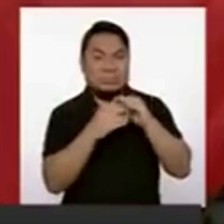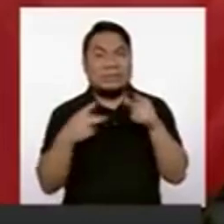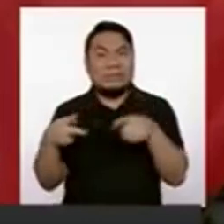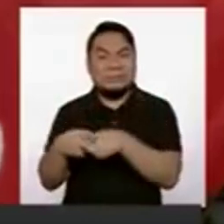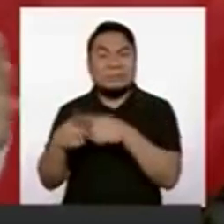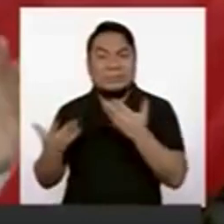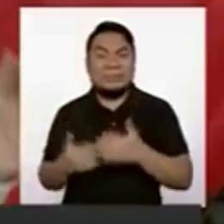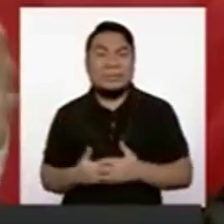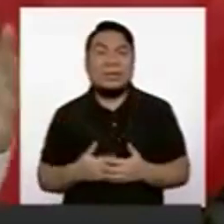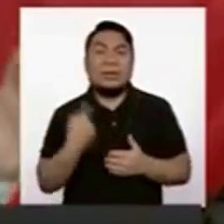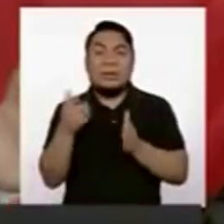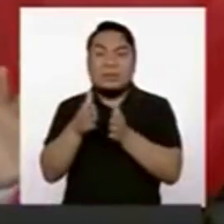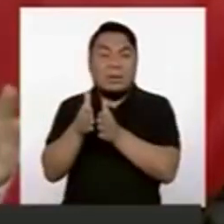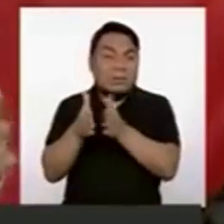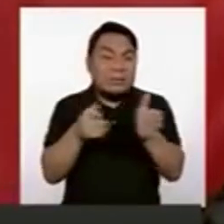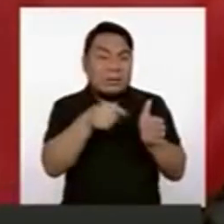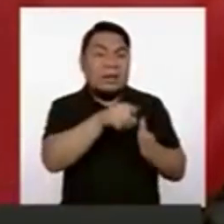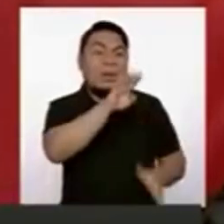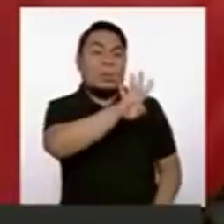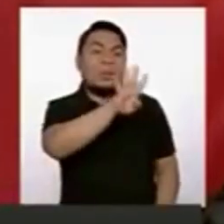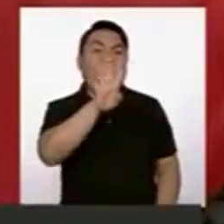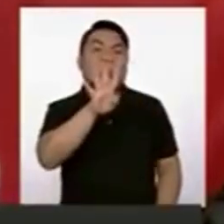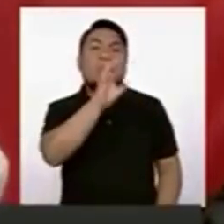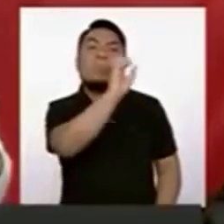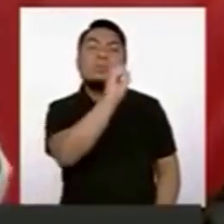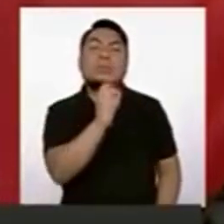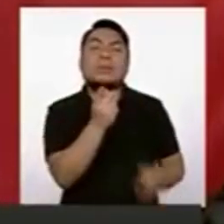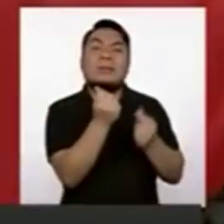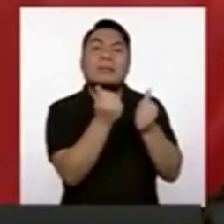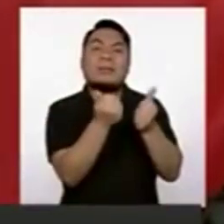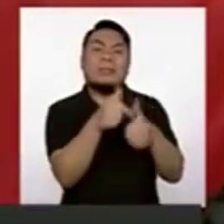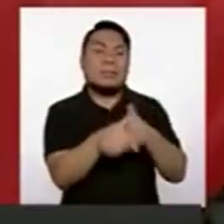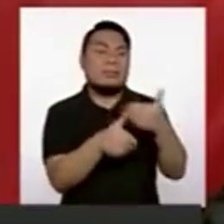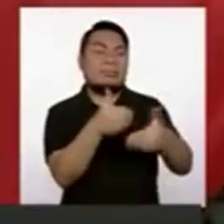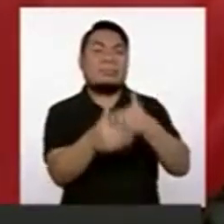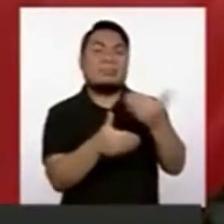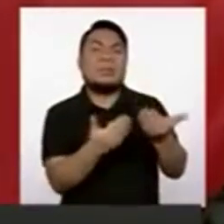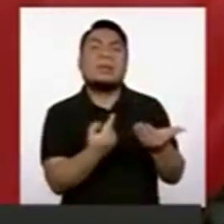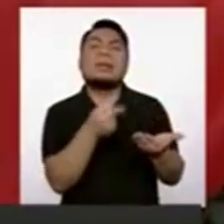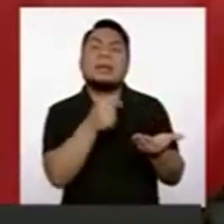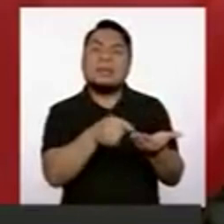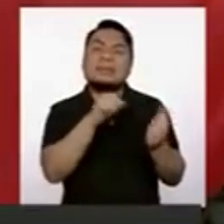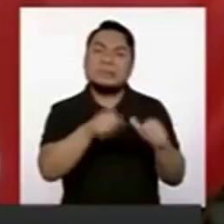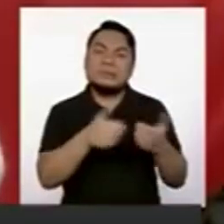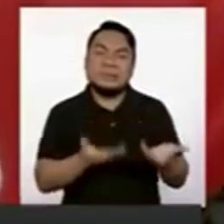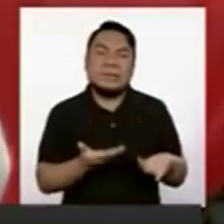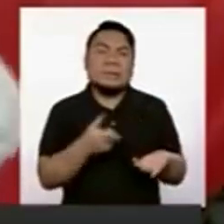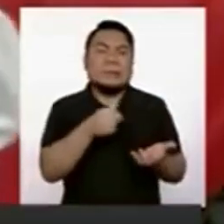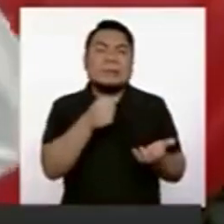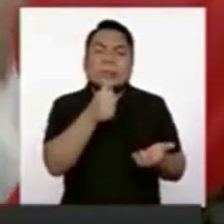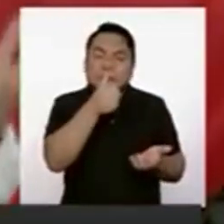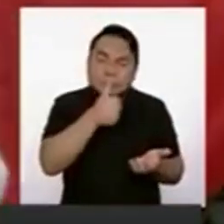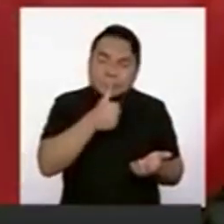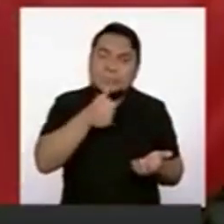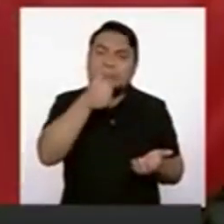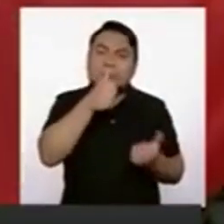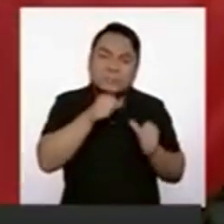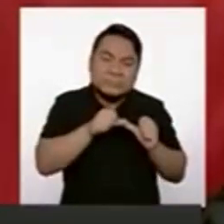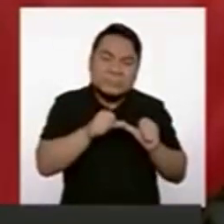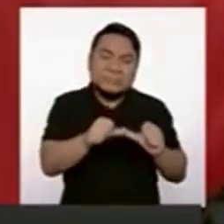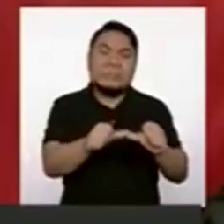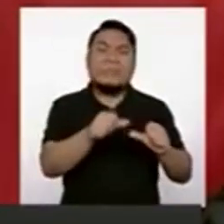entonces, con el 44% de la economía, hemos estado sosteniendo